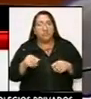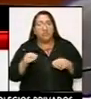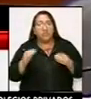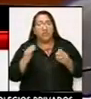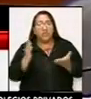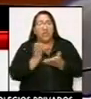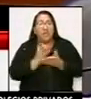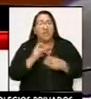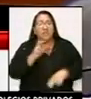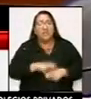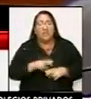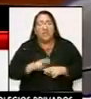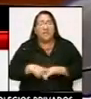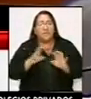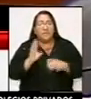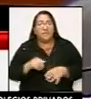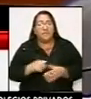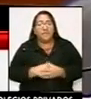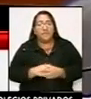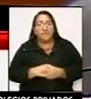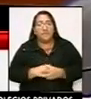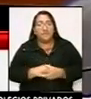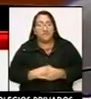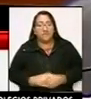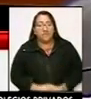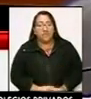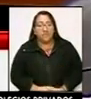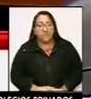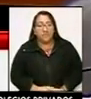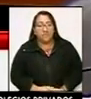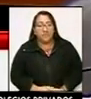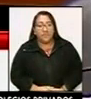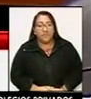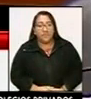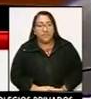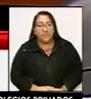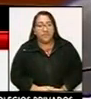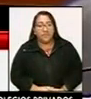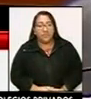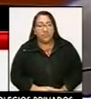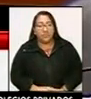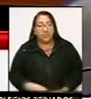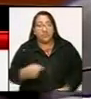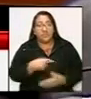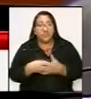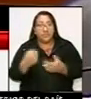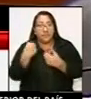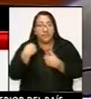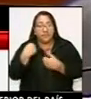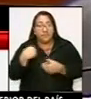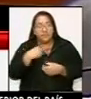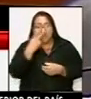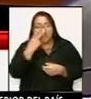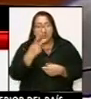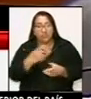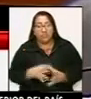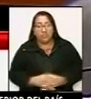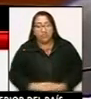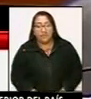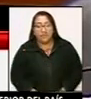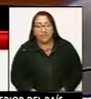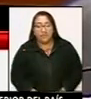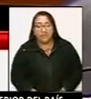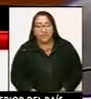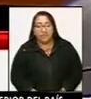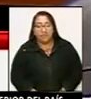mobiliario escolar, que están totalmente deterioradas. En la semana de representación hemos verificado de